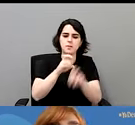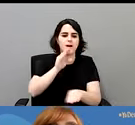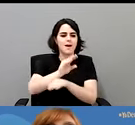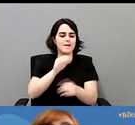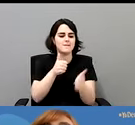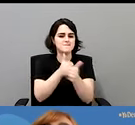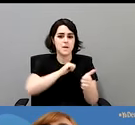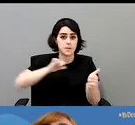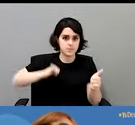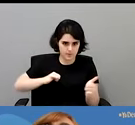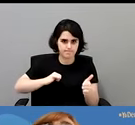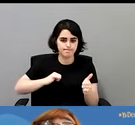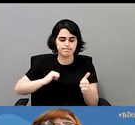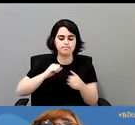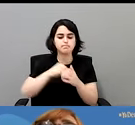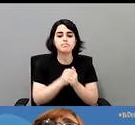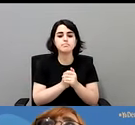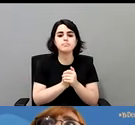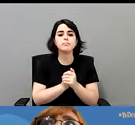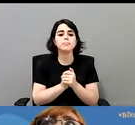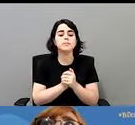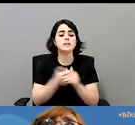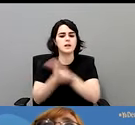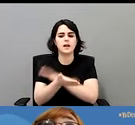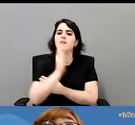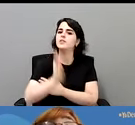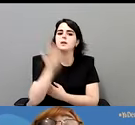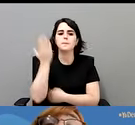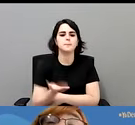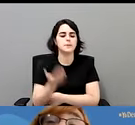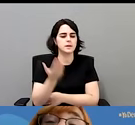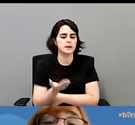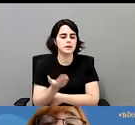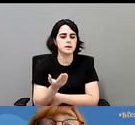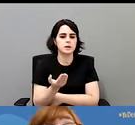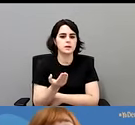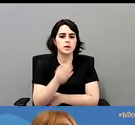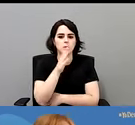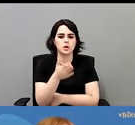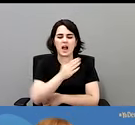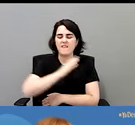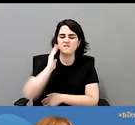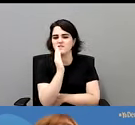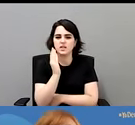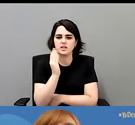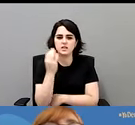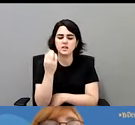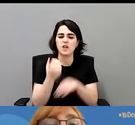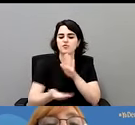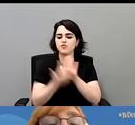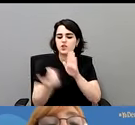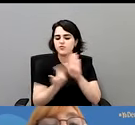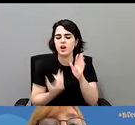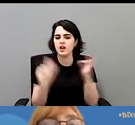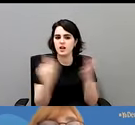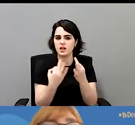asistencia personal. Y va a afectar fundamentalmente porque se van a eliminar una cosa, que